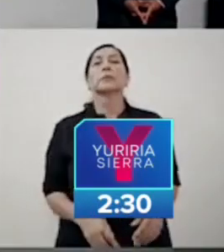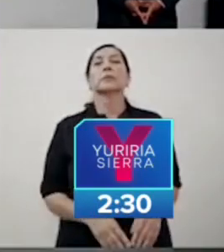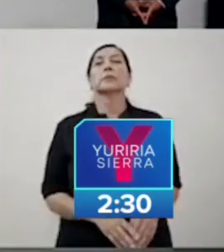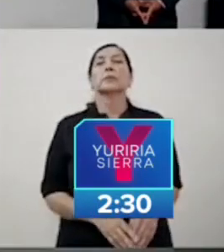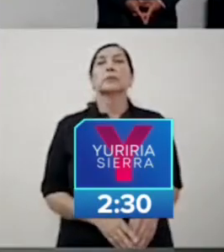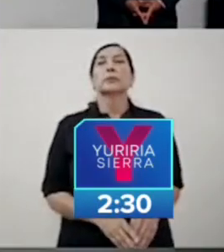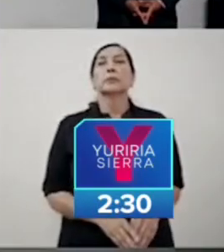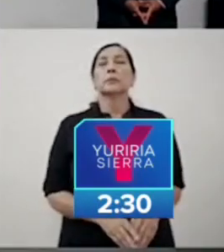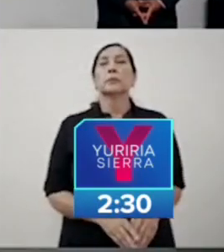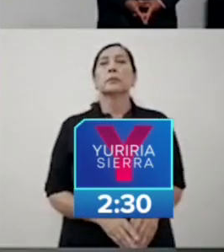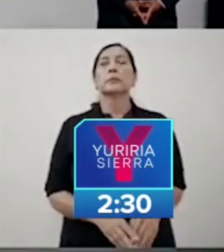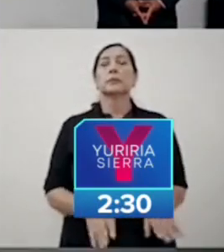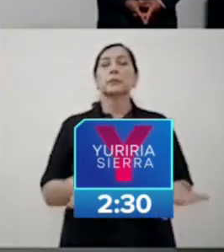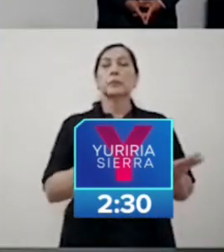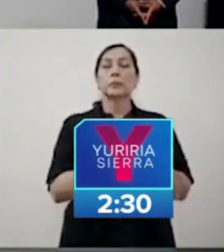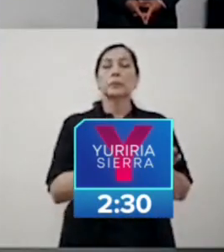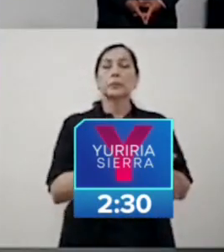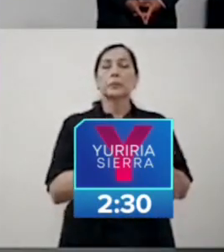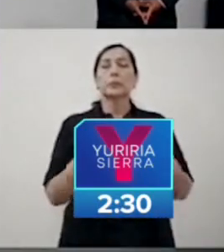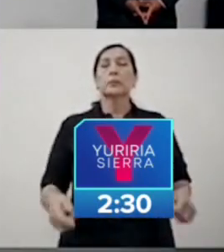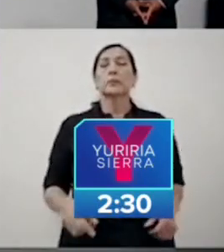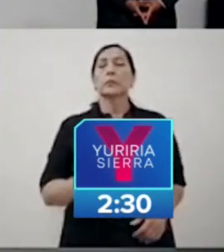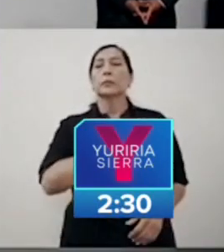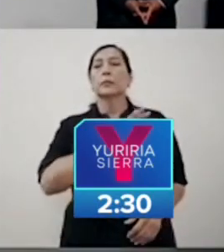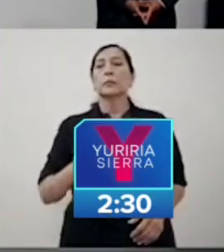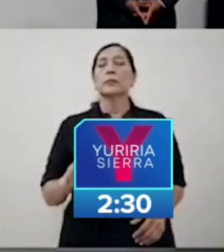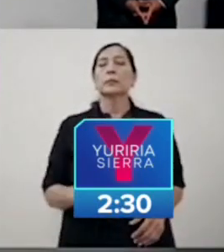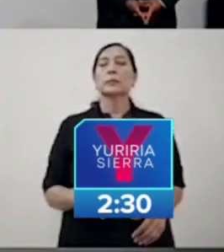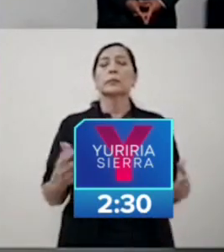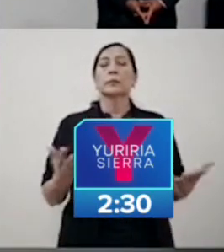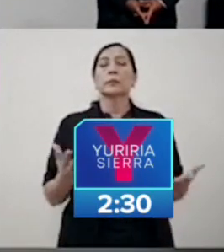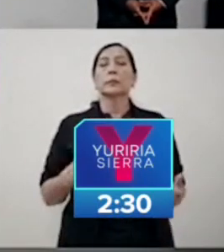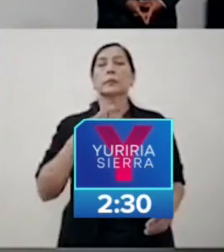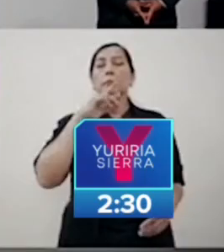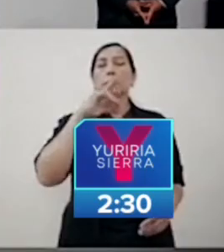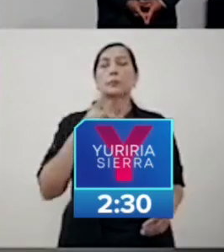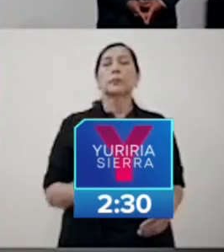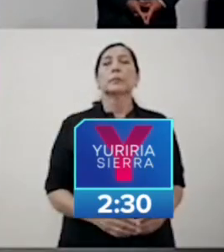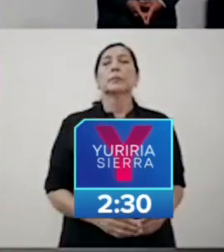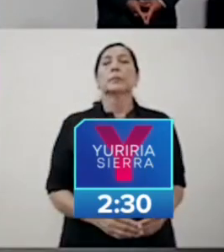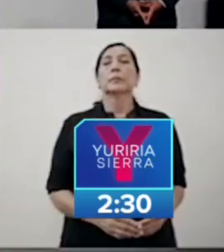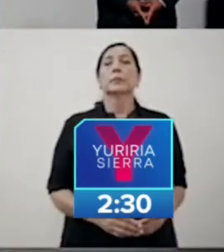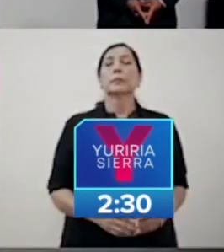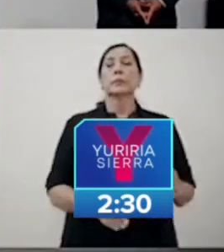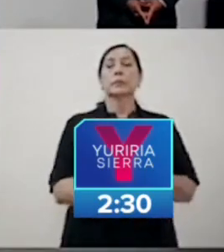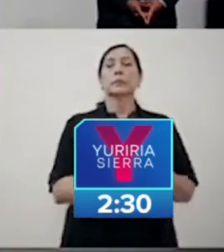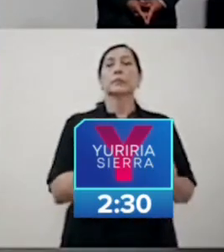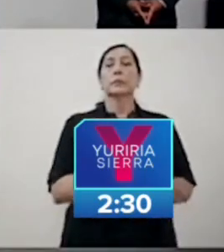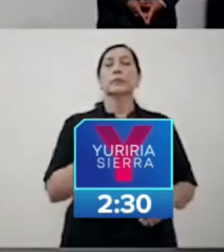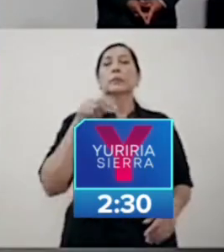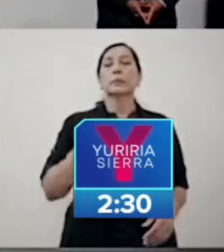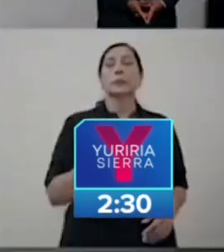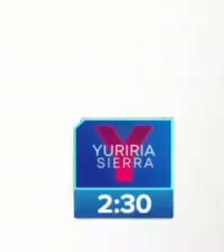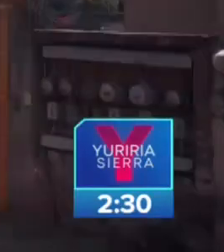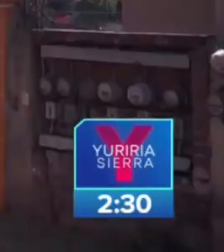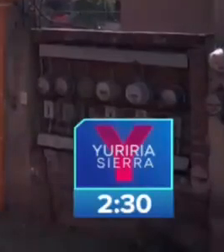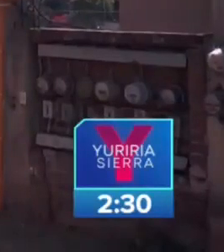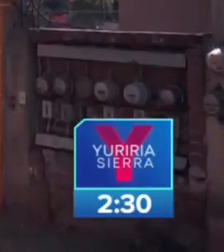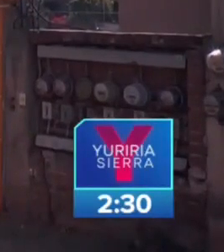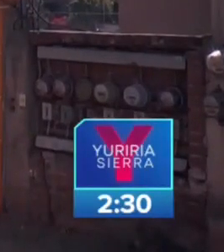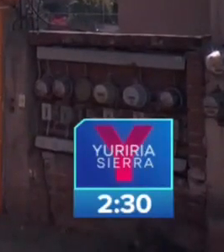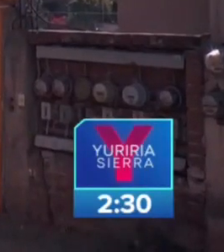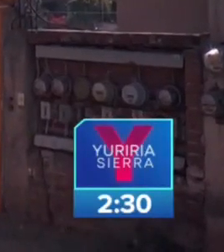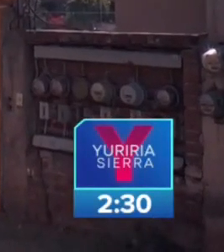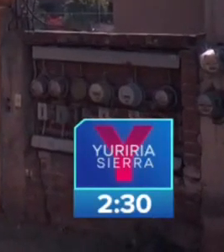a todos los grupos de la delincuencia organizada que tienen presencia en el estado de Michoacán.